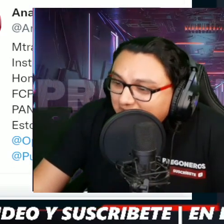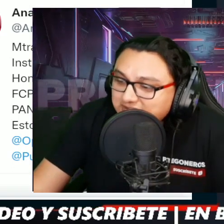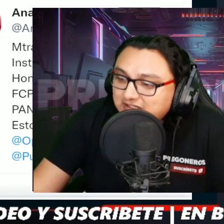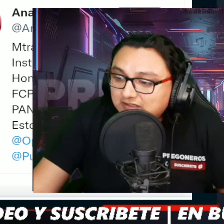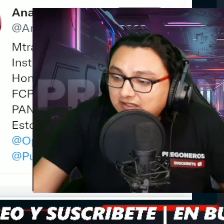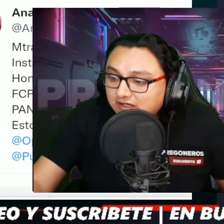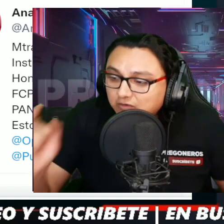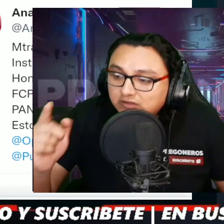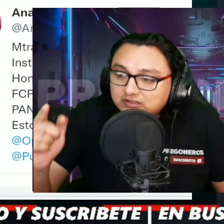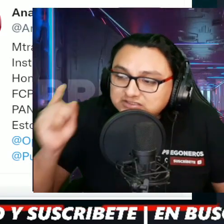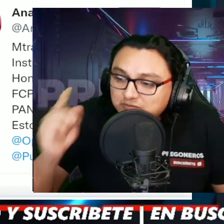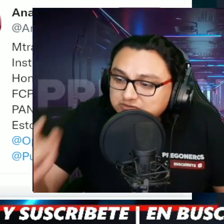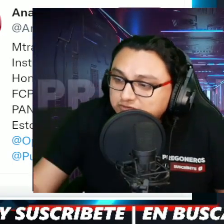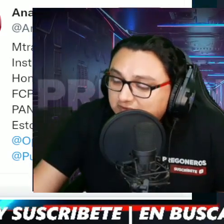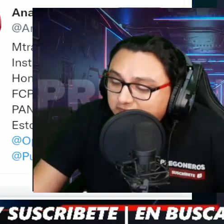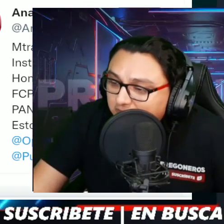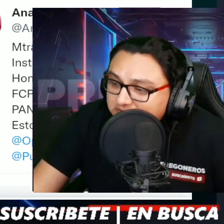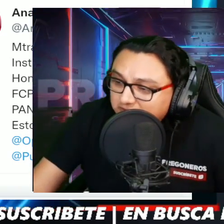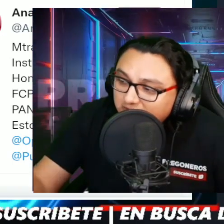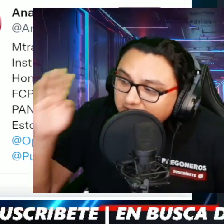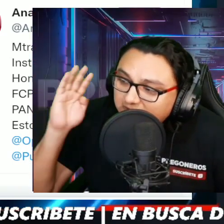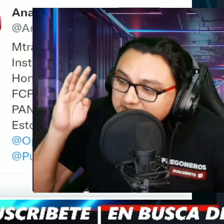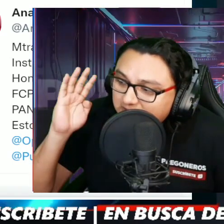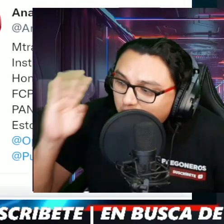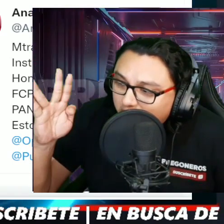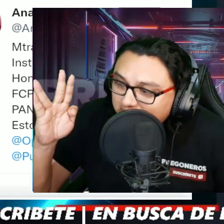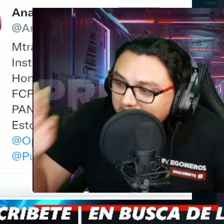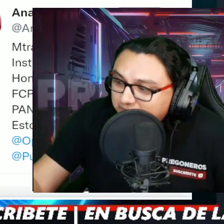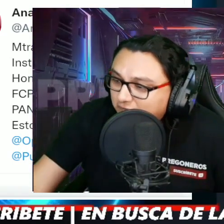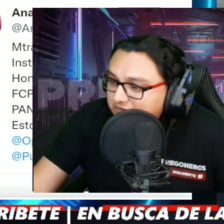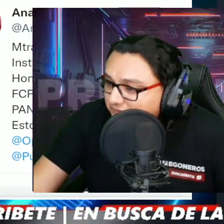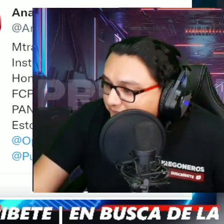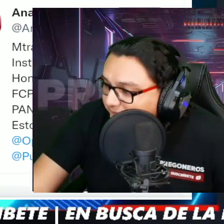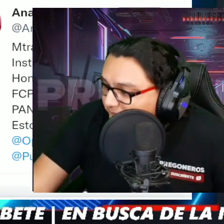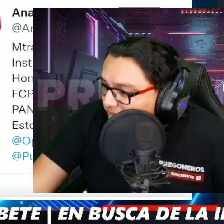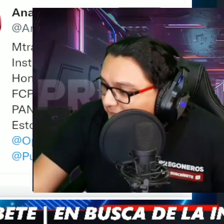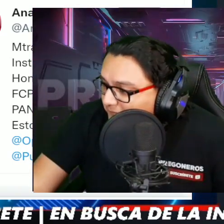excelente día. Recuerden que estamos en busca de la información en esta Cuarta Transformación.